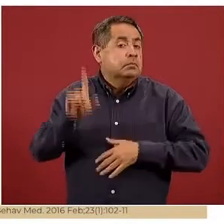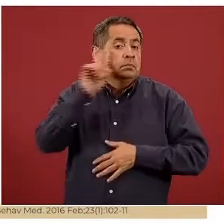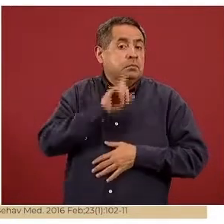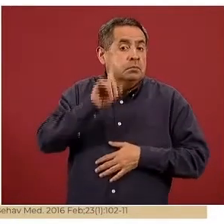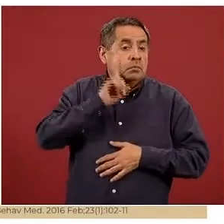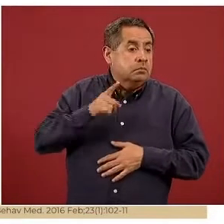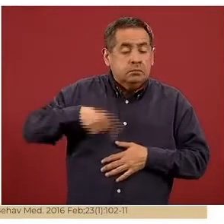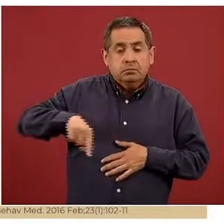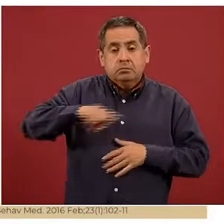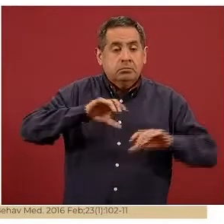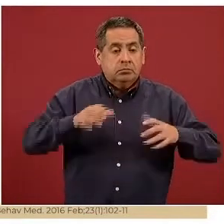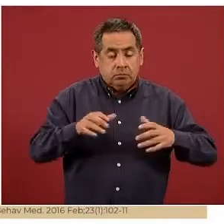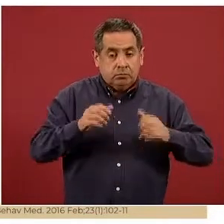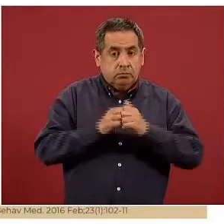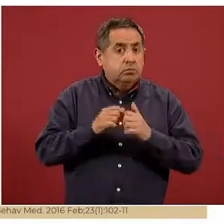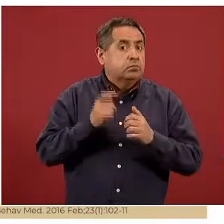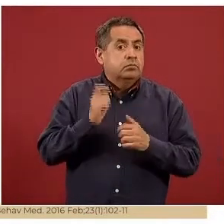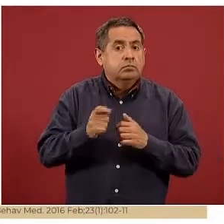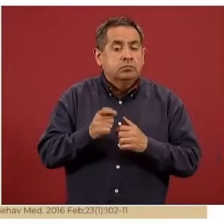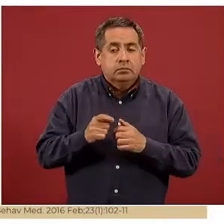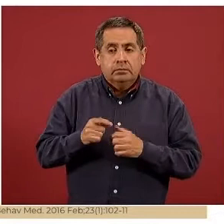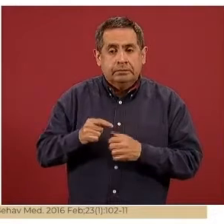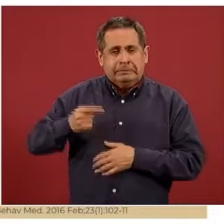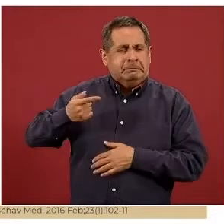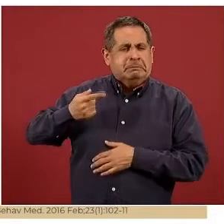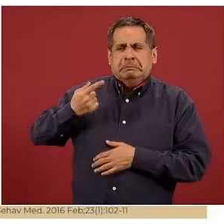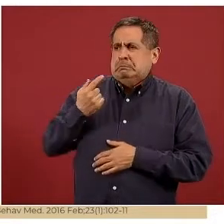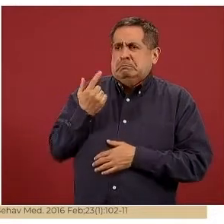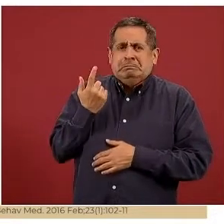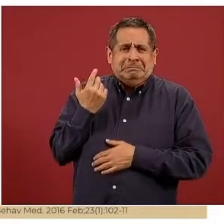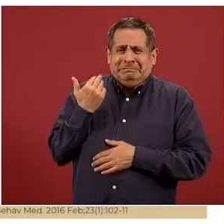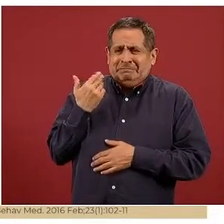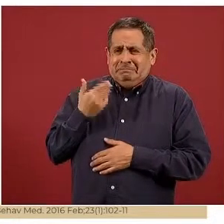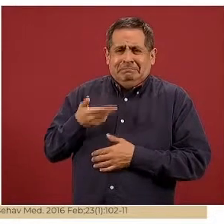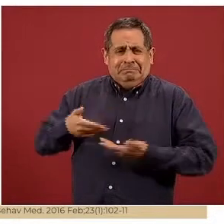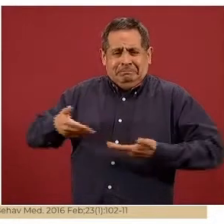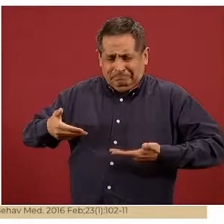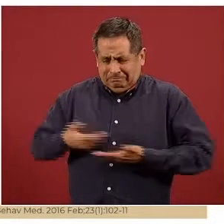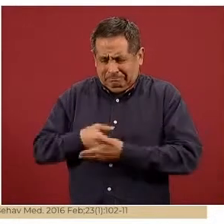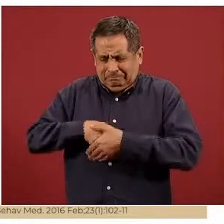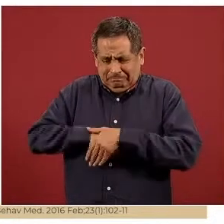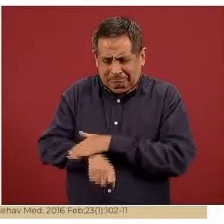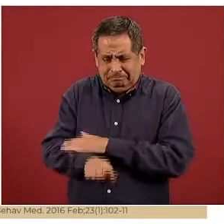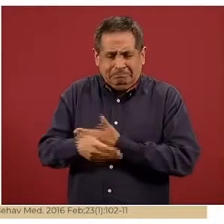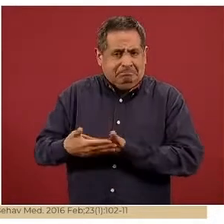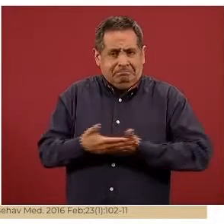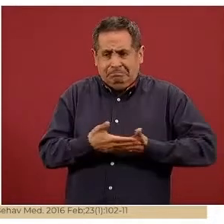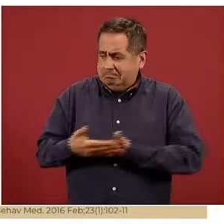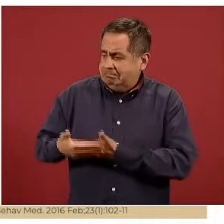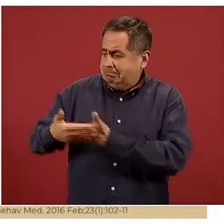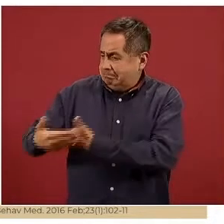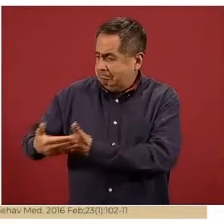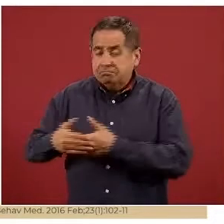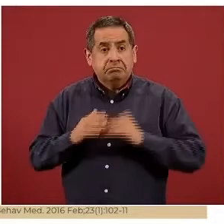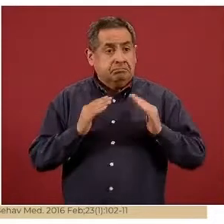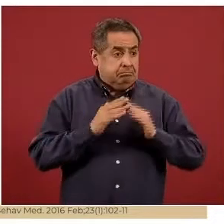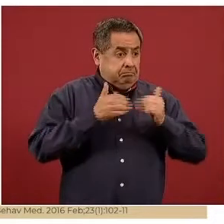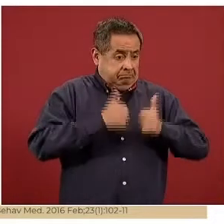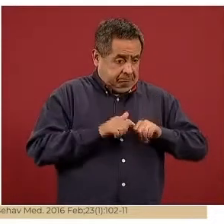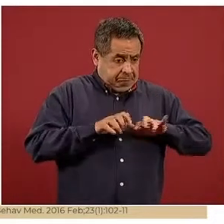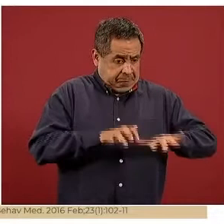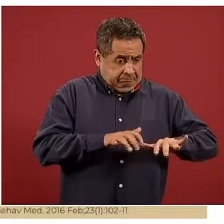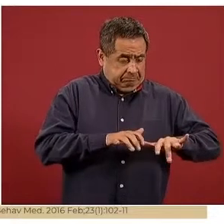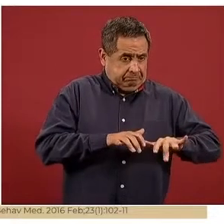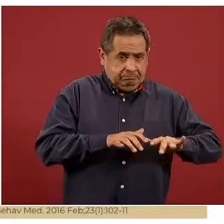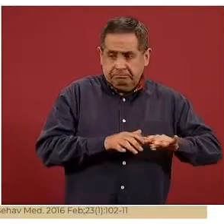mujeres que acaban de dar a luz, y que se encontraban en este periodo en donde estaban con la pérdida